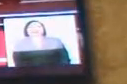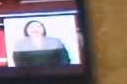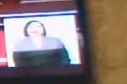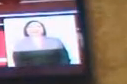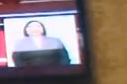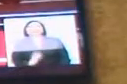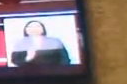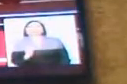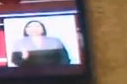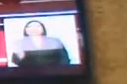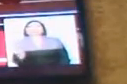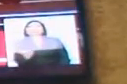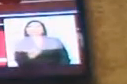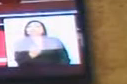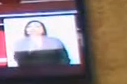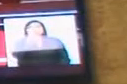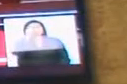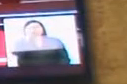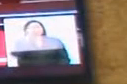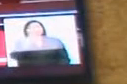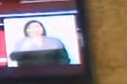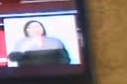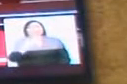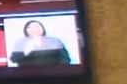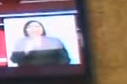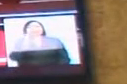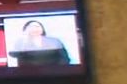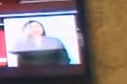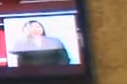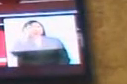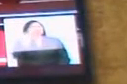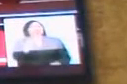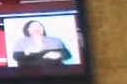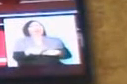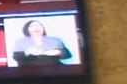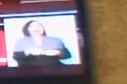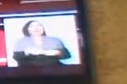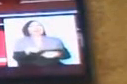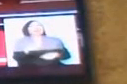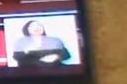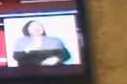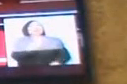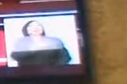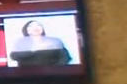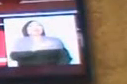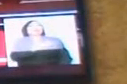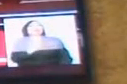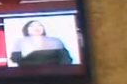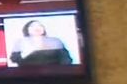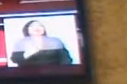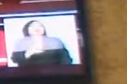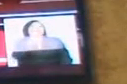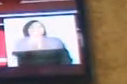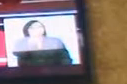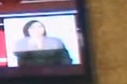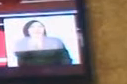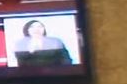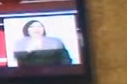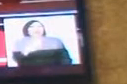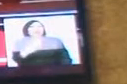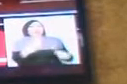Somos un país con futuro, pero ese futuro dependerá de nuestro comportamiento. Los peruanos tenemos